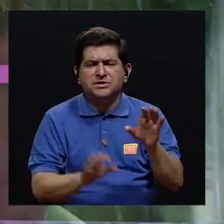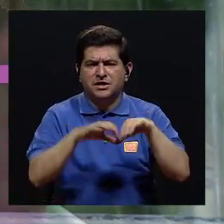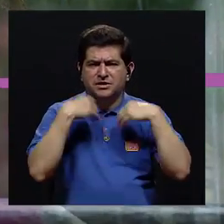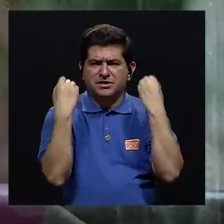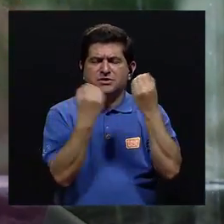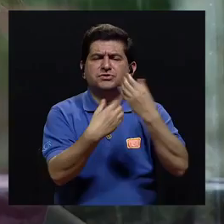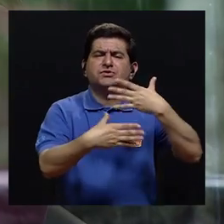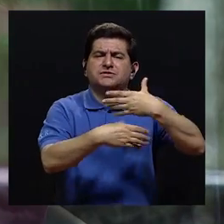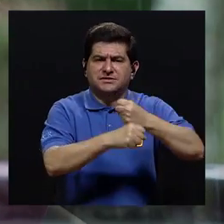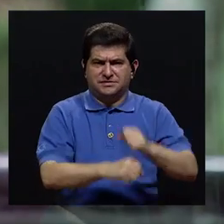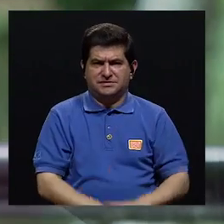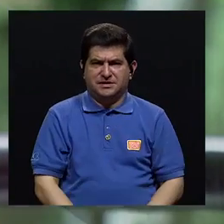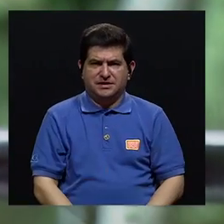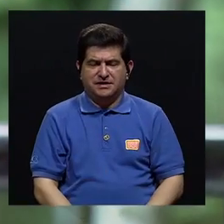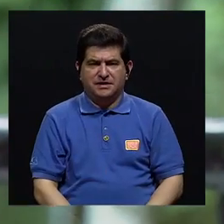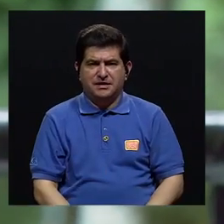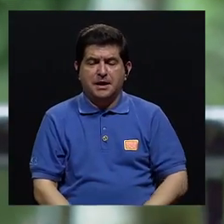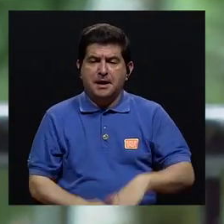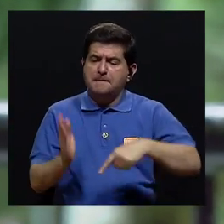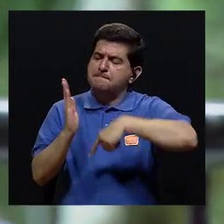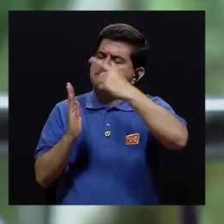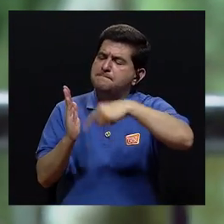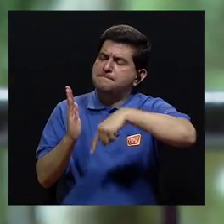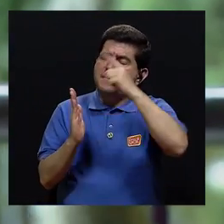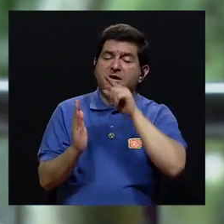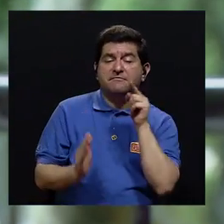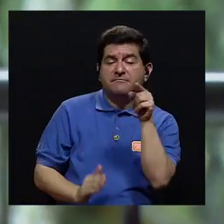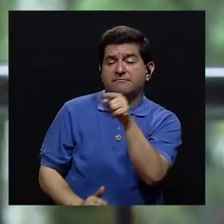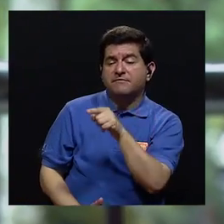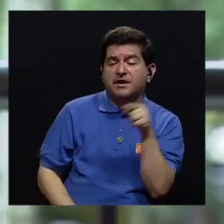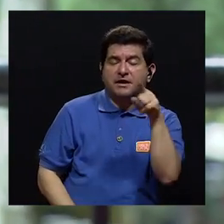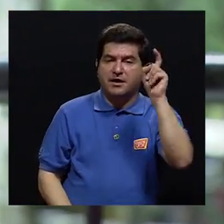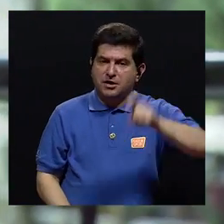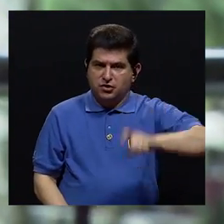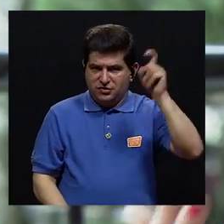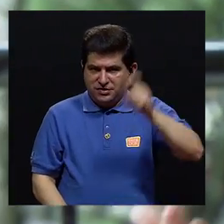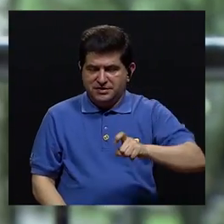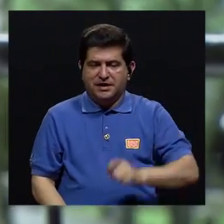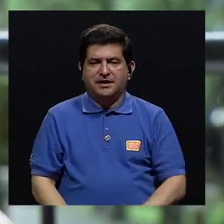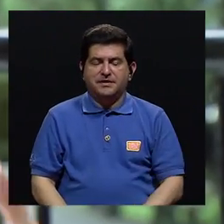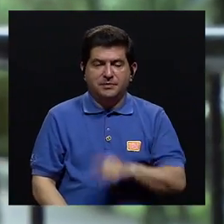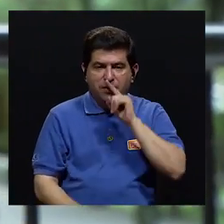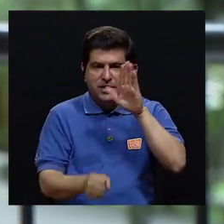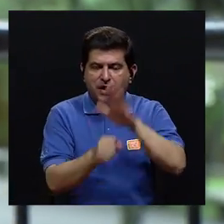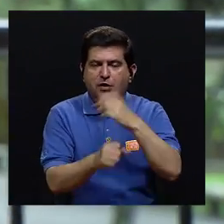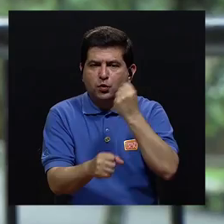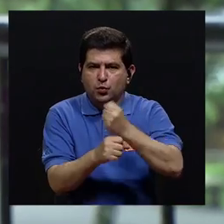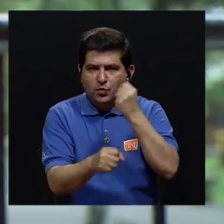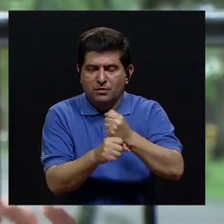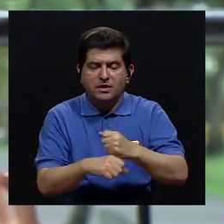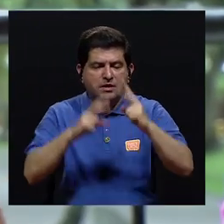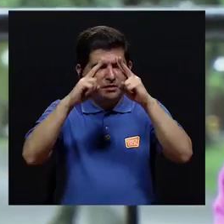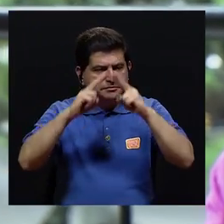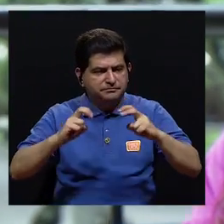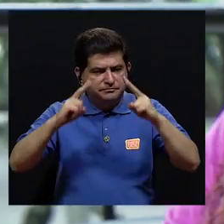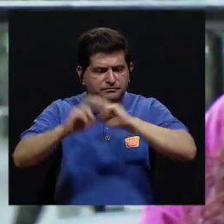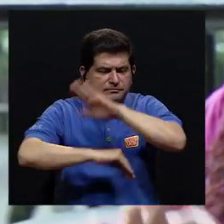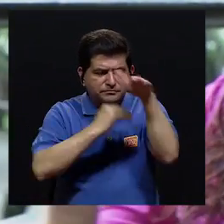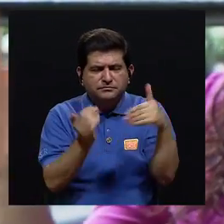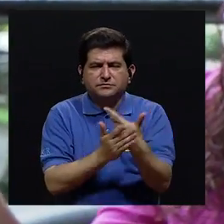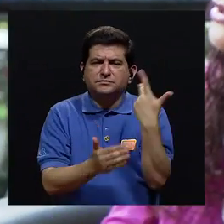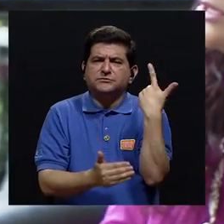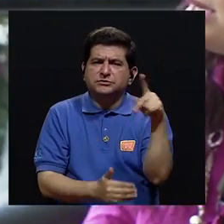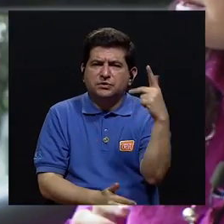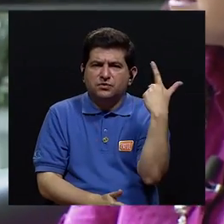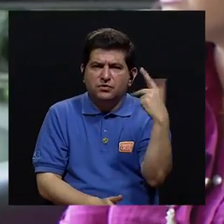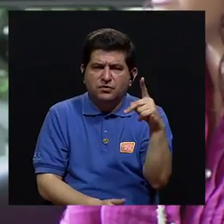cabo la organización, cuáles son los perfiles en los cuales ellos requieren para poder ejecutar sus labores y analizar todos